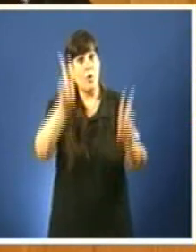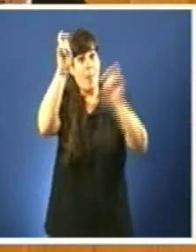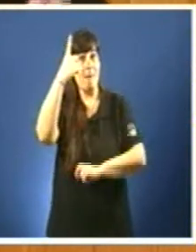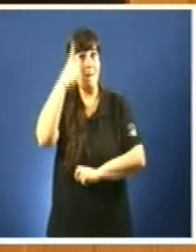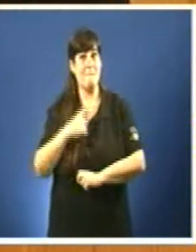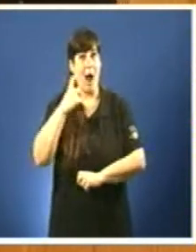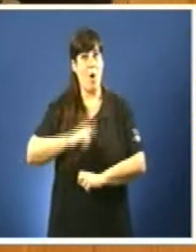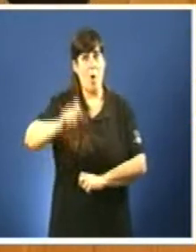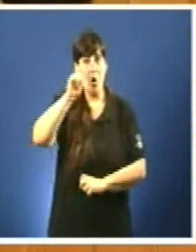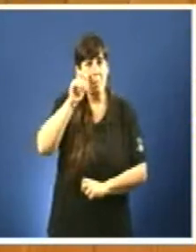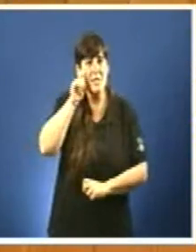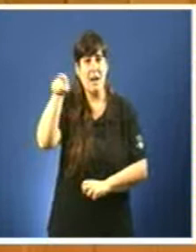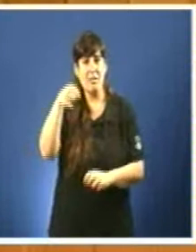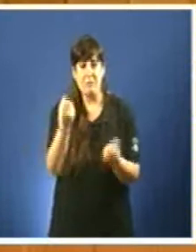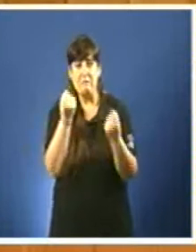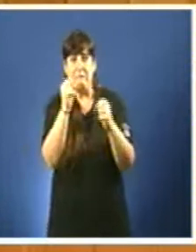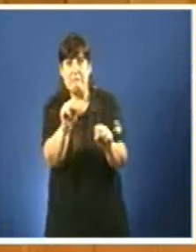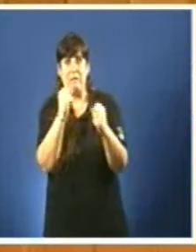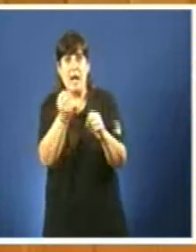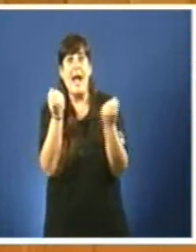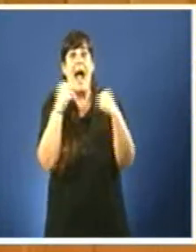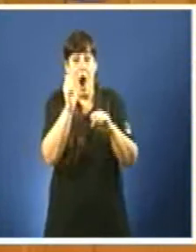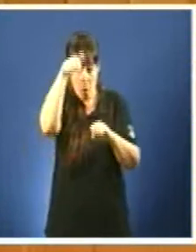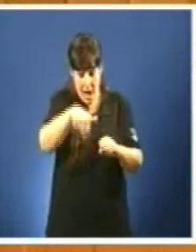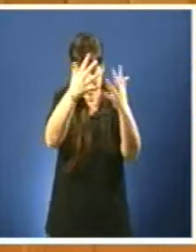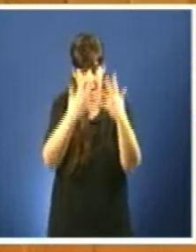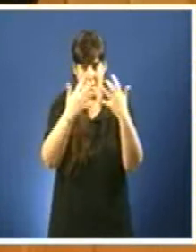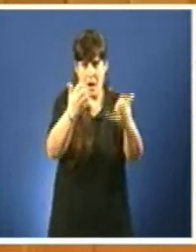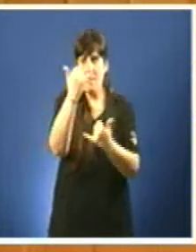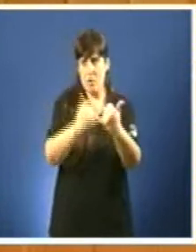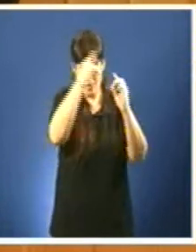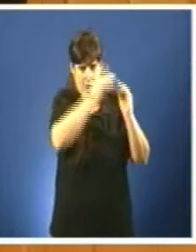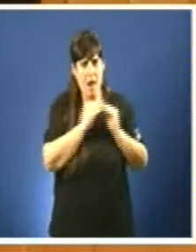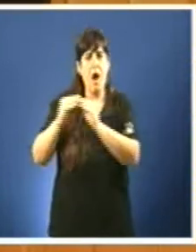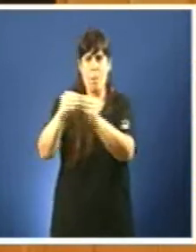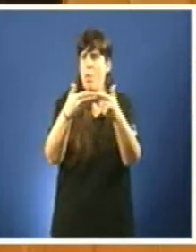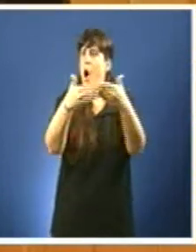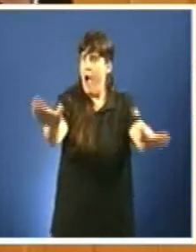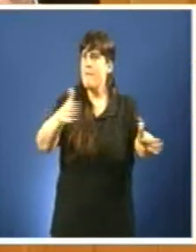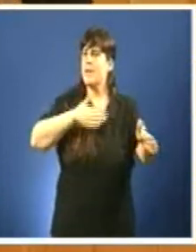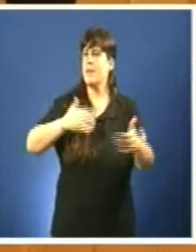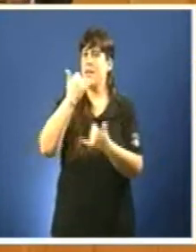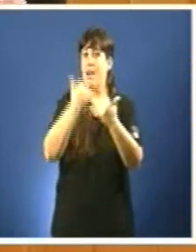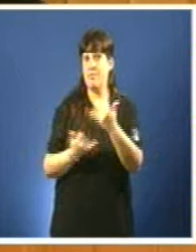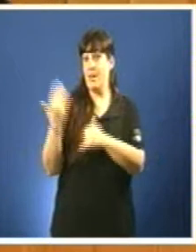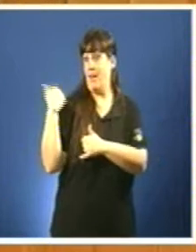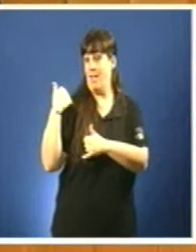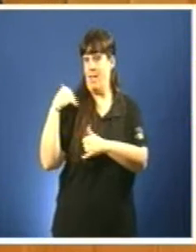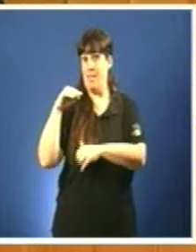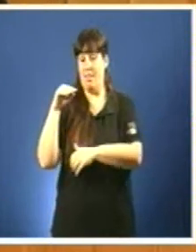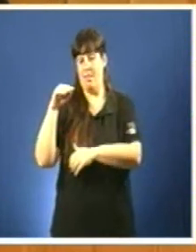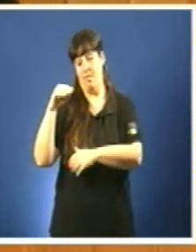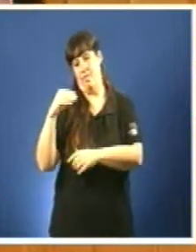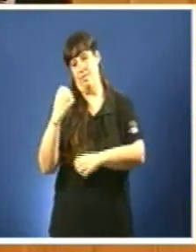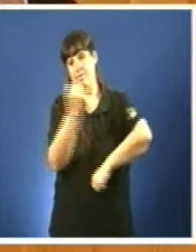deste Parlamento para reabrila e que o mes de decembro xa houbese conclusións? Comisión de Estudo de Medidas